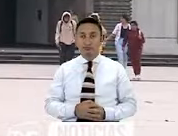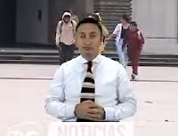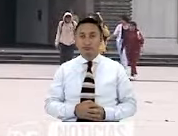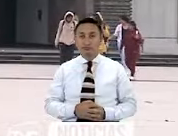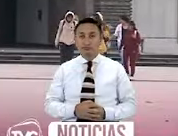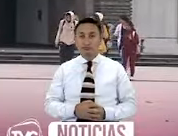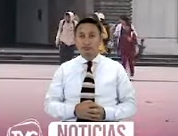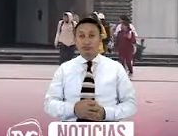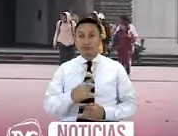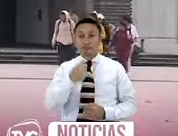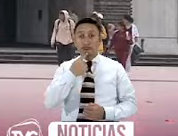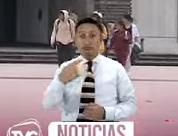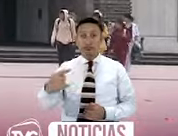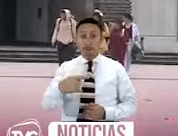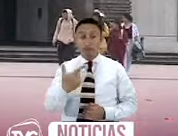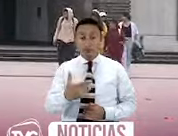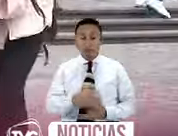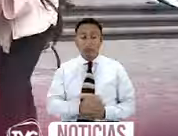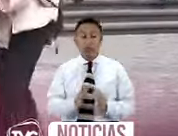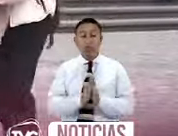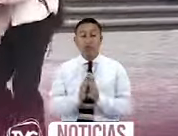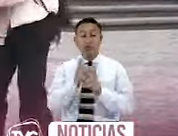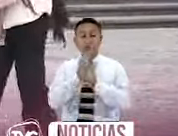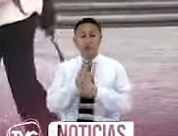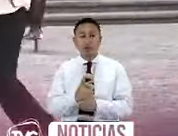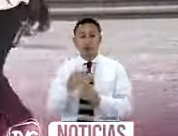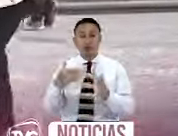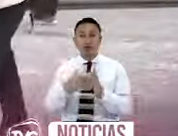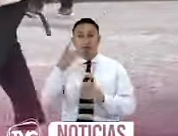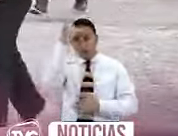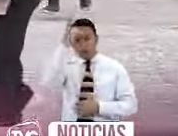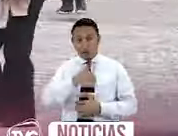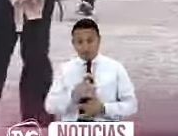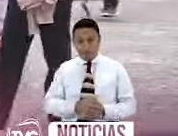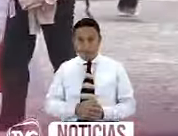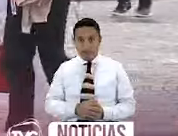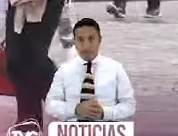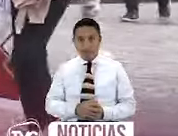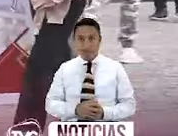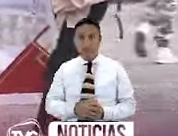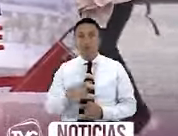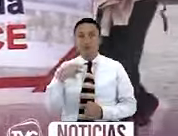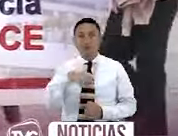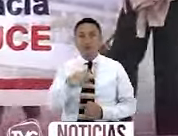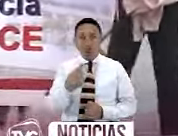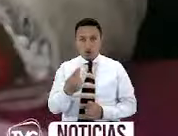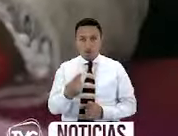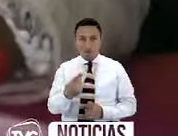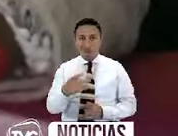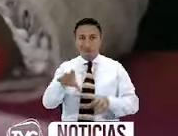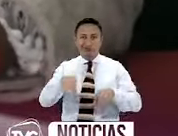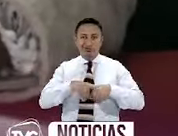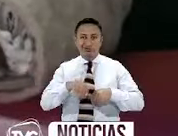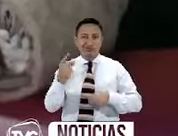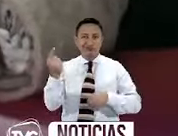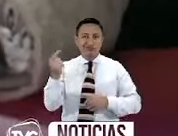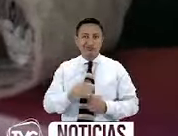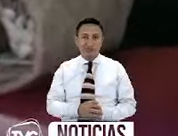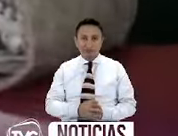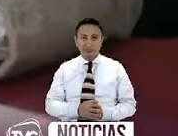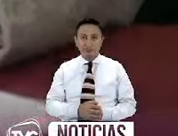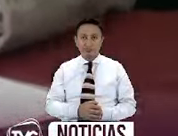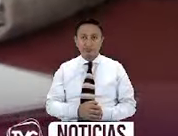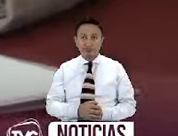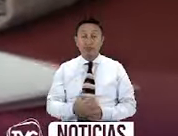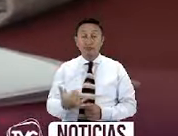se interpondrán acciones de protección en contra de esta resolución, la misma es de inmediato cumplimiento. Mientras tanto, se debería